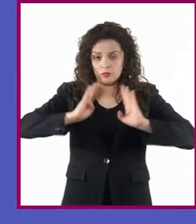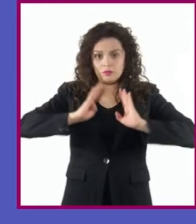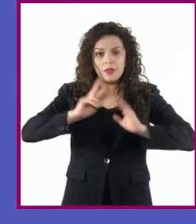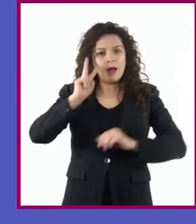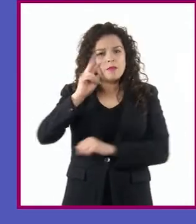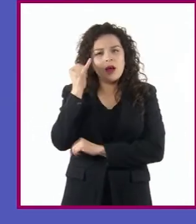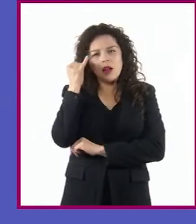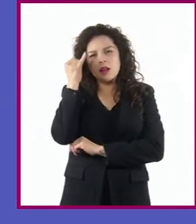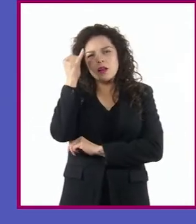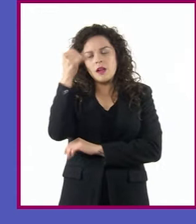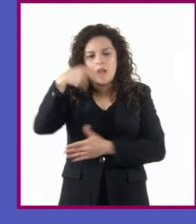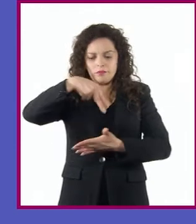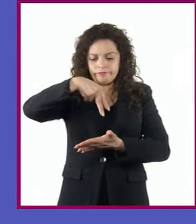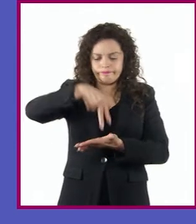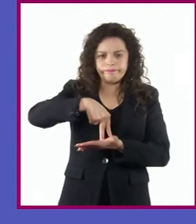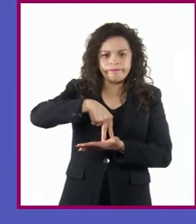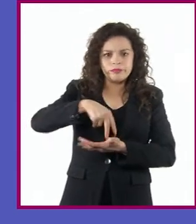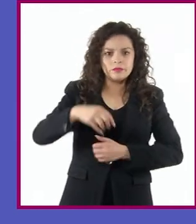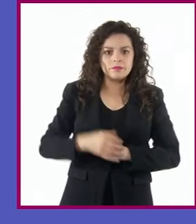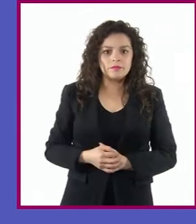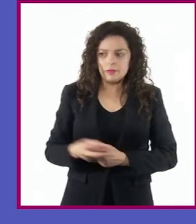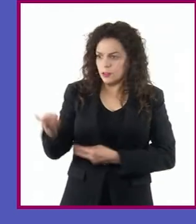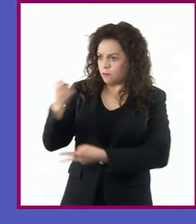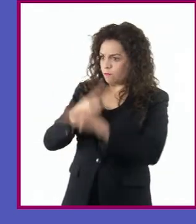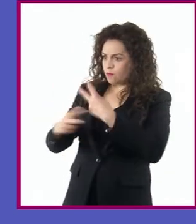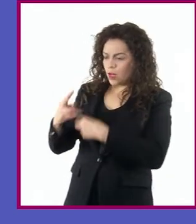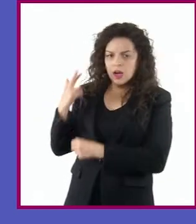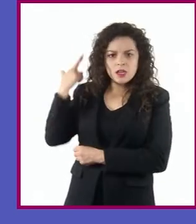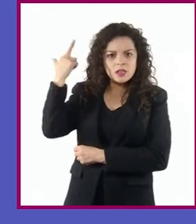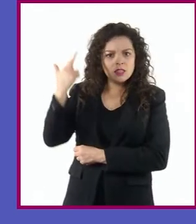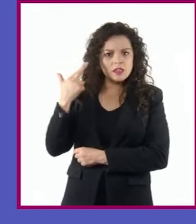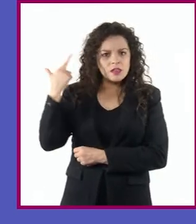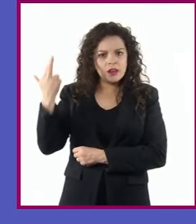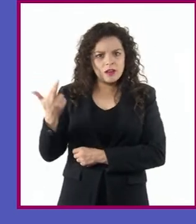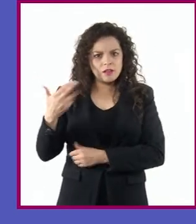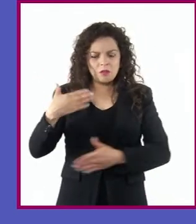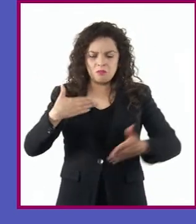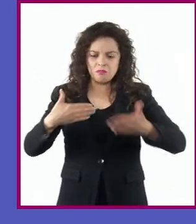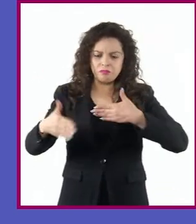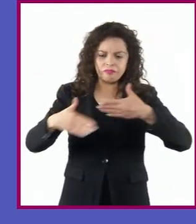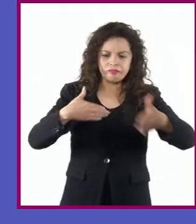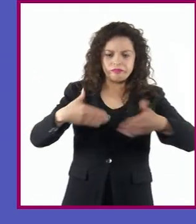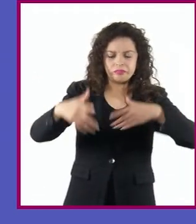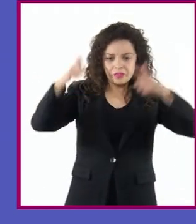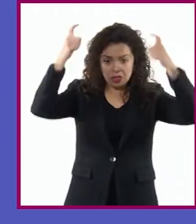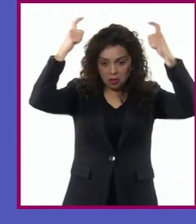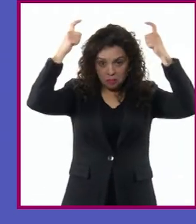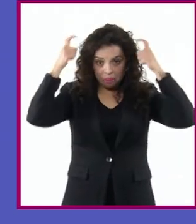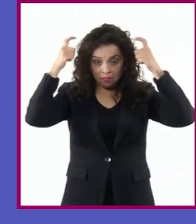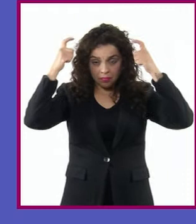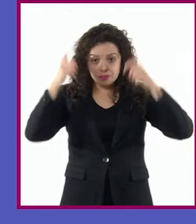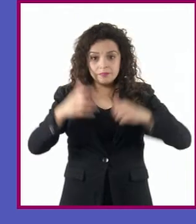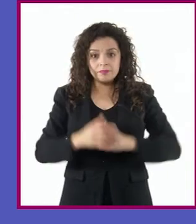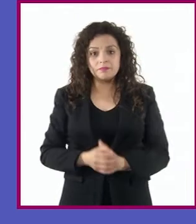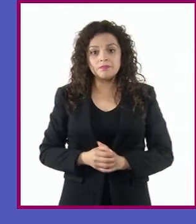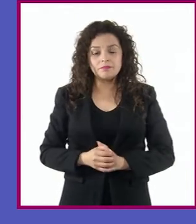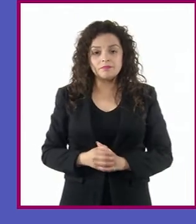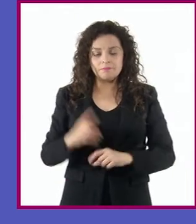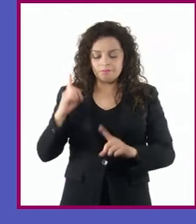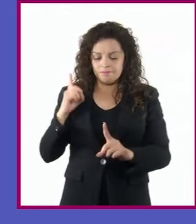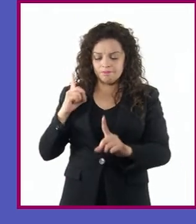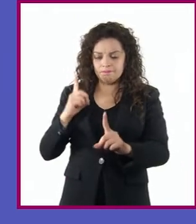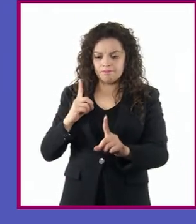lejos. Entra el rey con su corona, un paje le sigue a distancia. El